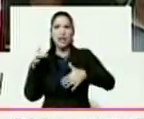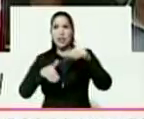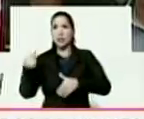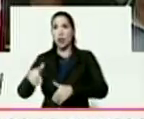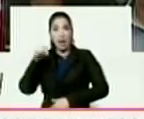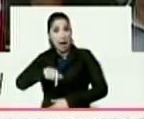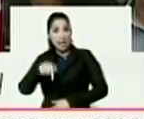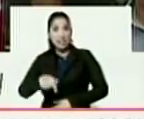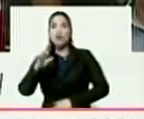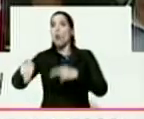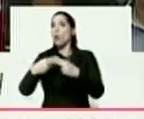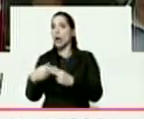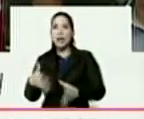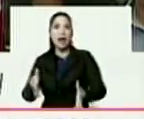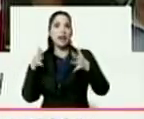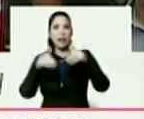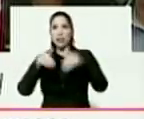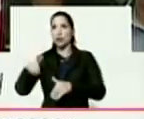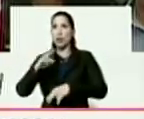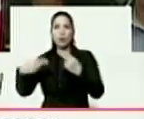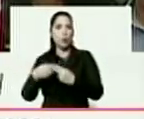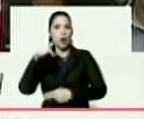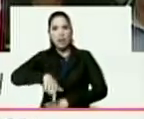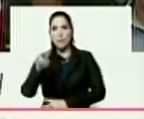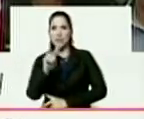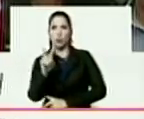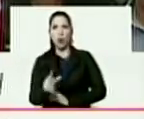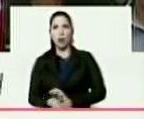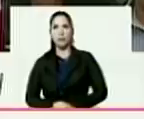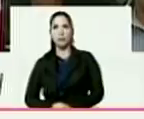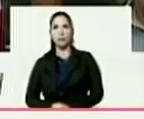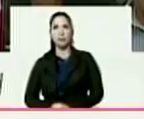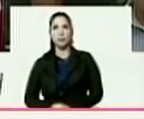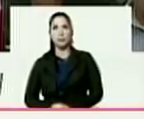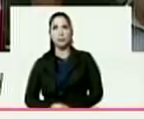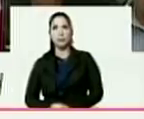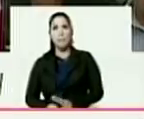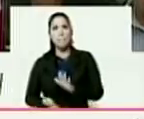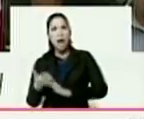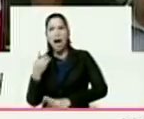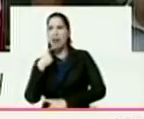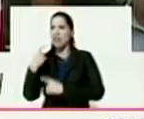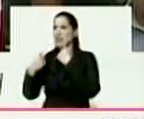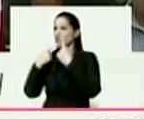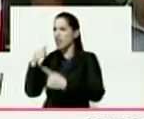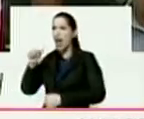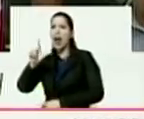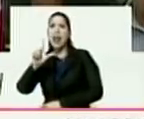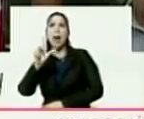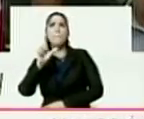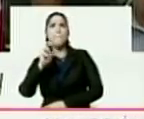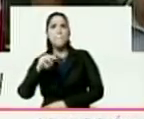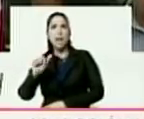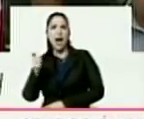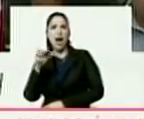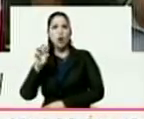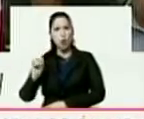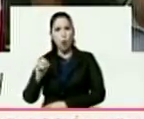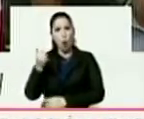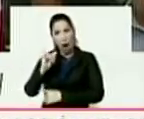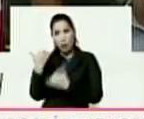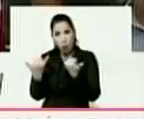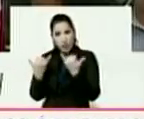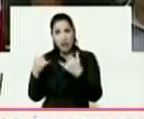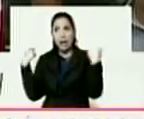elecciones nunca nunca me una suela que van a decir almagro almagro está en campaña